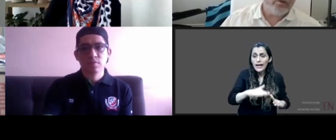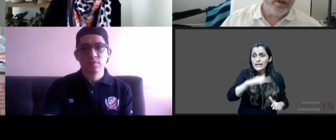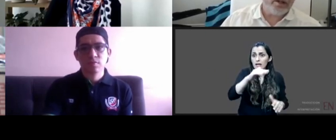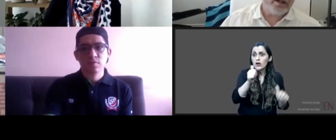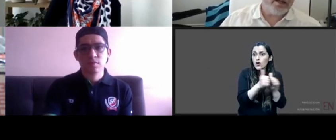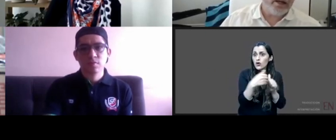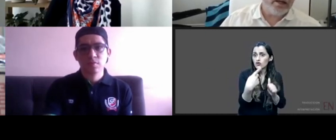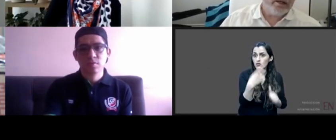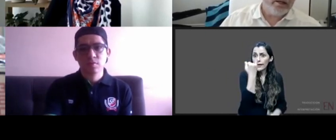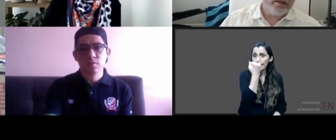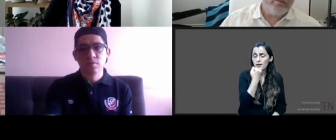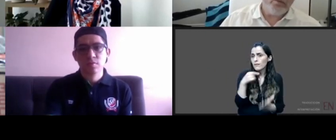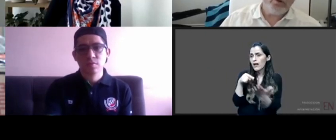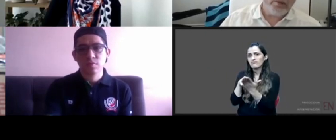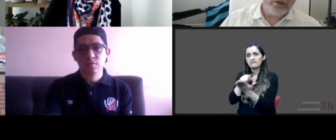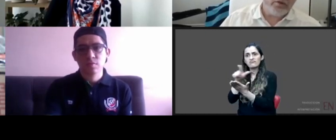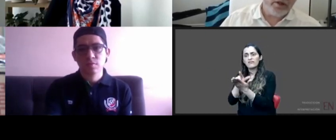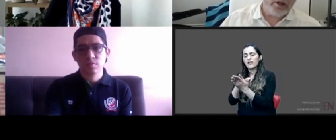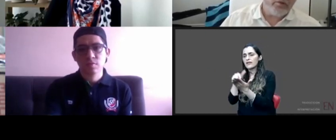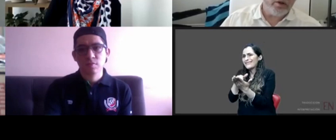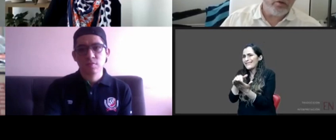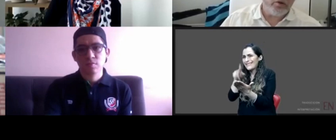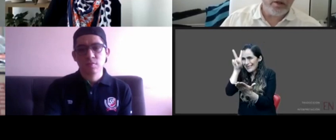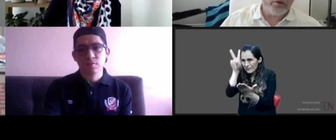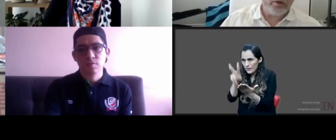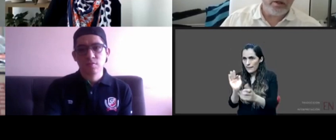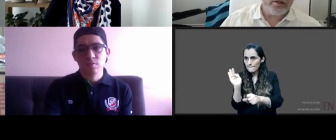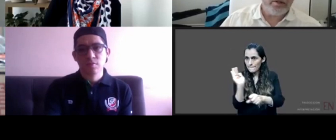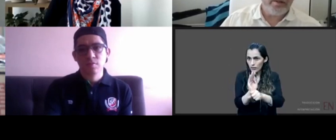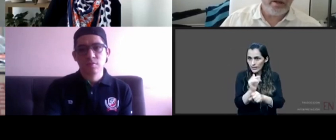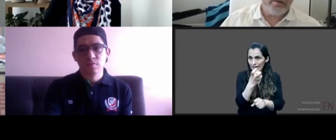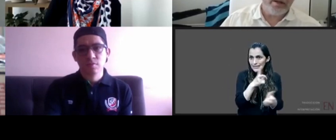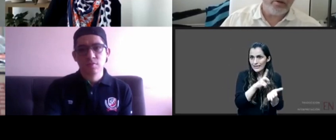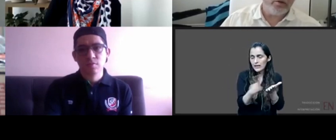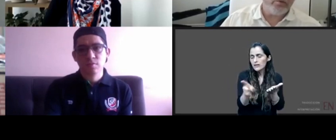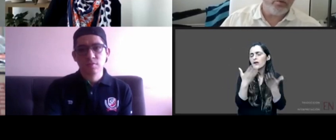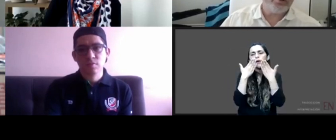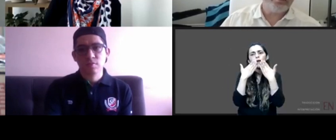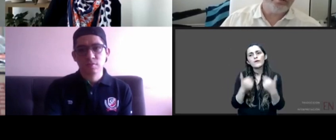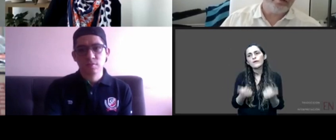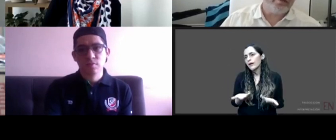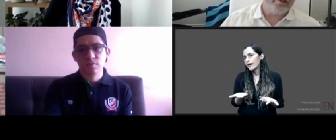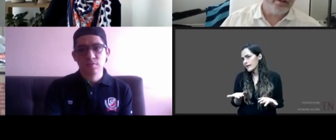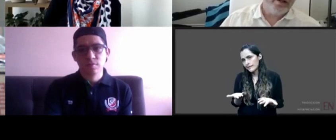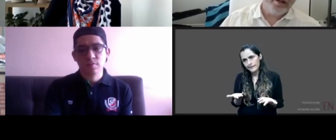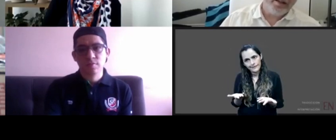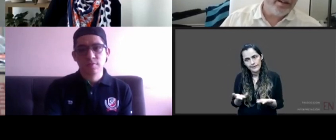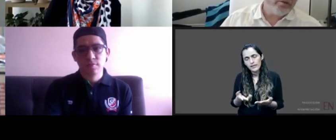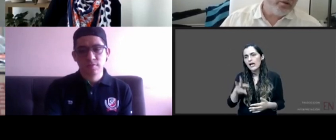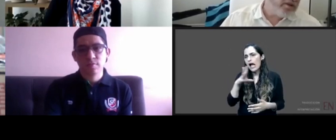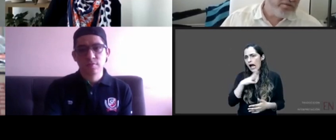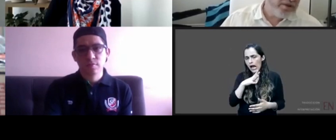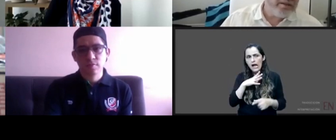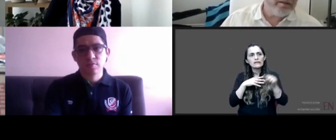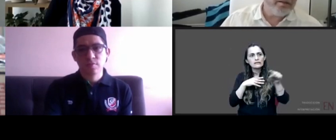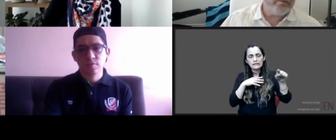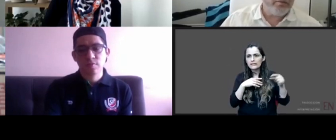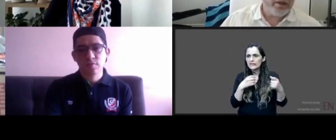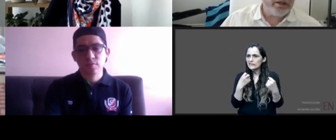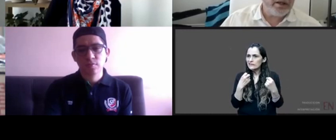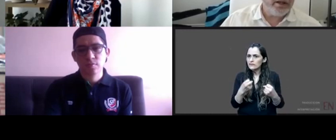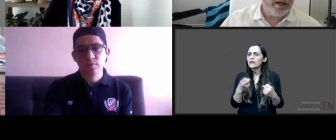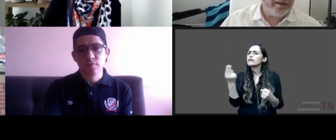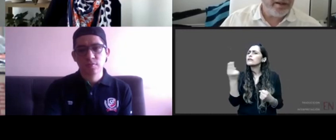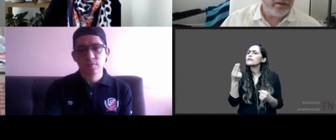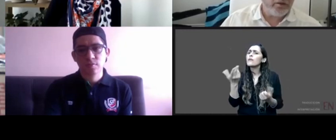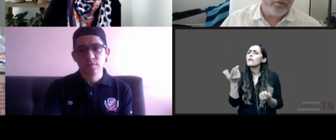en la sociedad en general, y mucho menos en la educación, a donde sigue habiendo mucha resistencia a hacer las cosas bien,